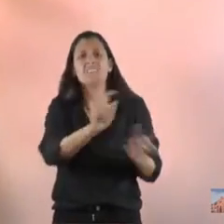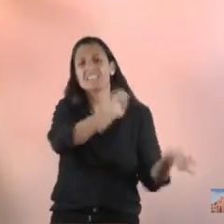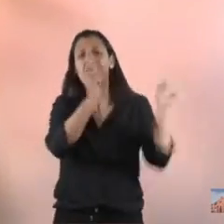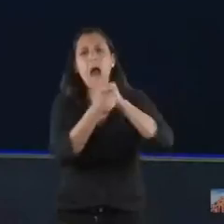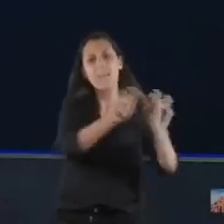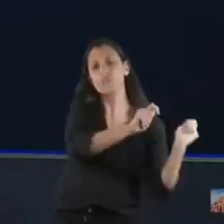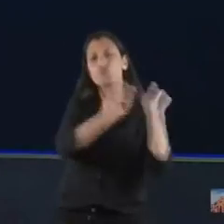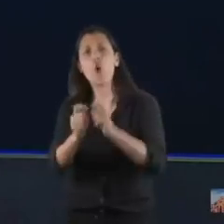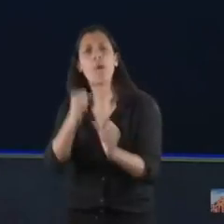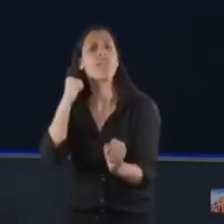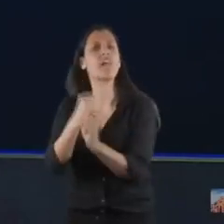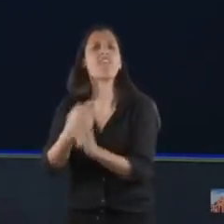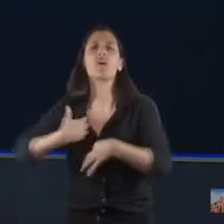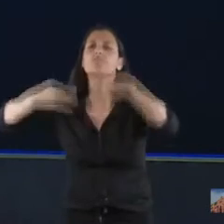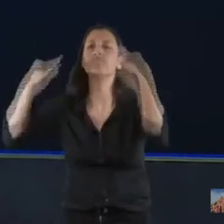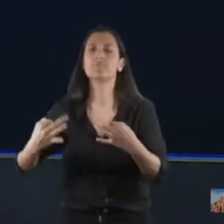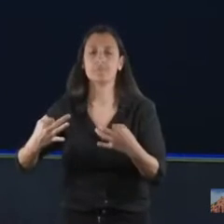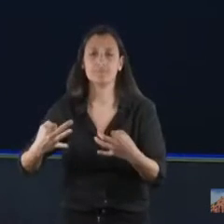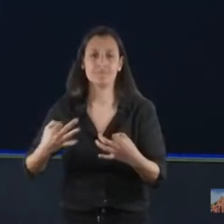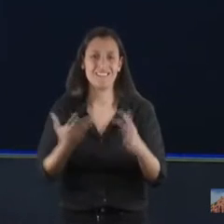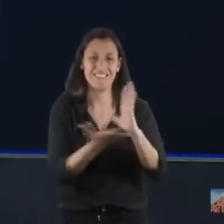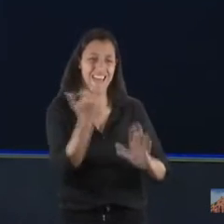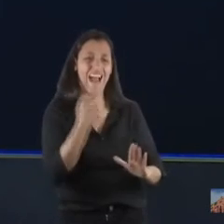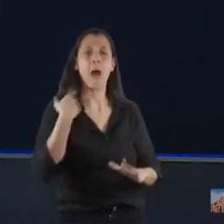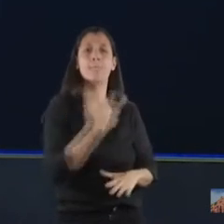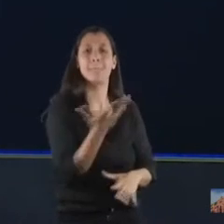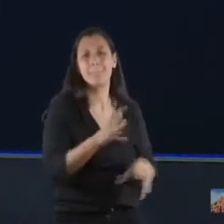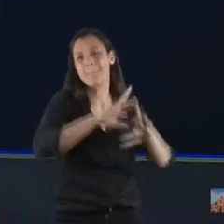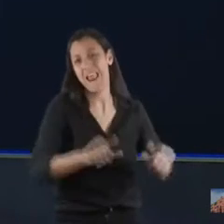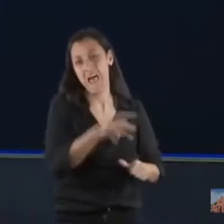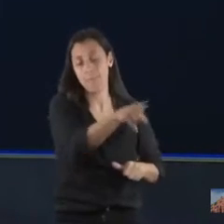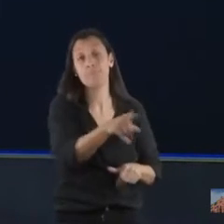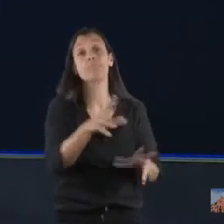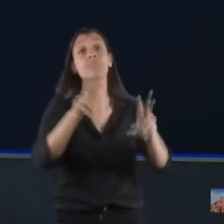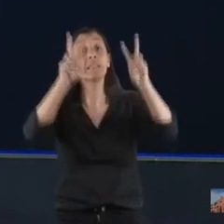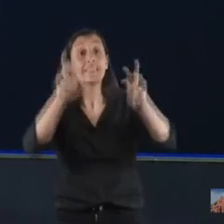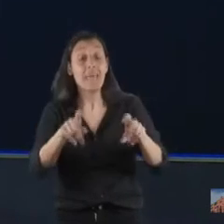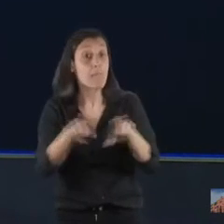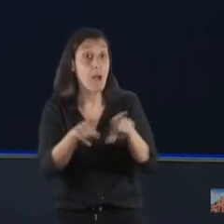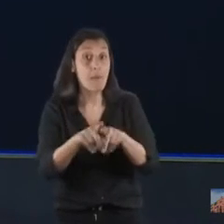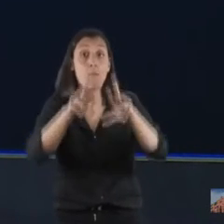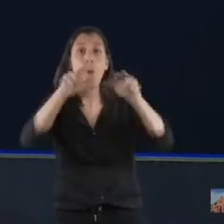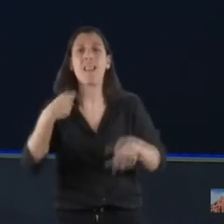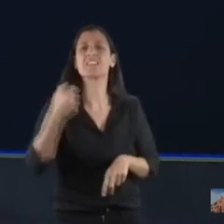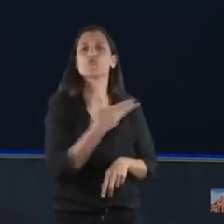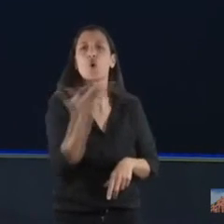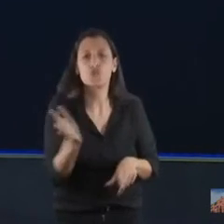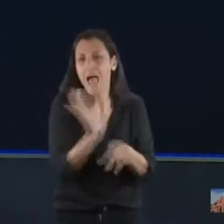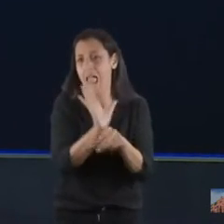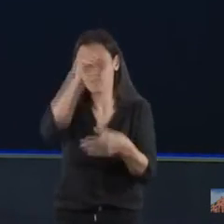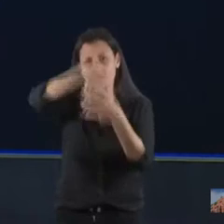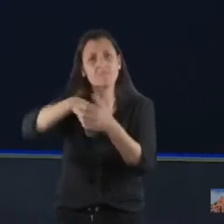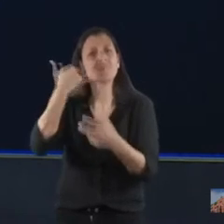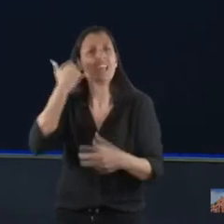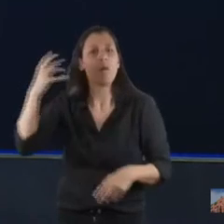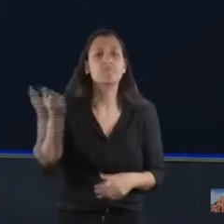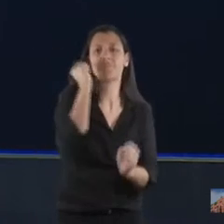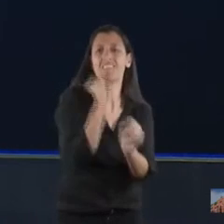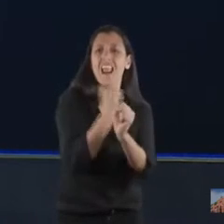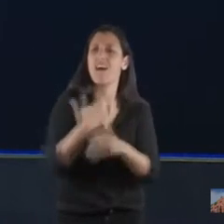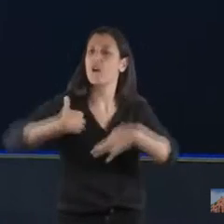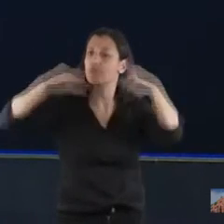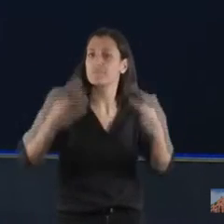en el caso de aquellos planes que se incorporen al mercado de trabajo quiero hacer muy claro